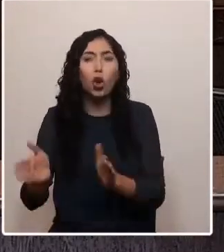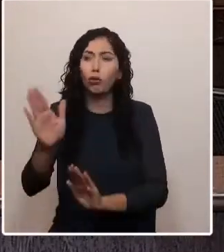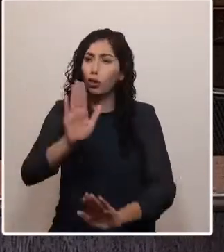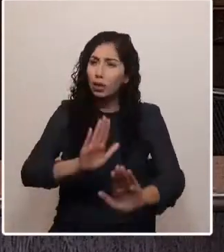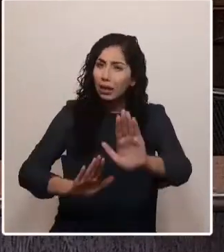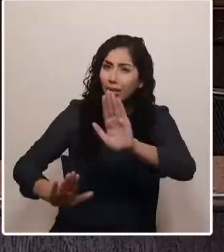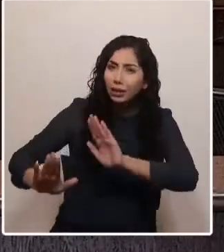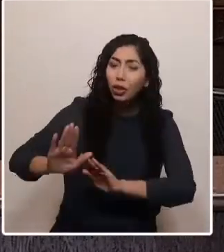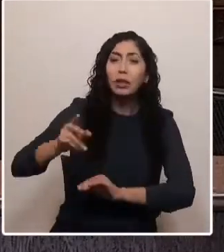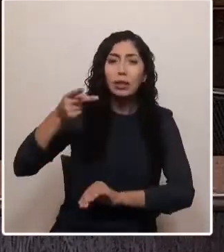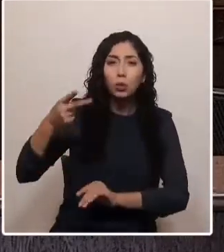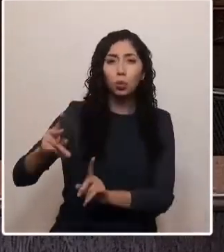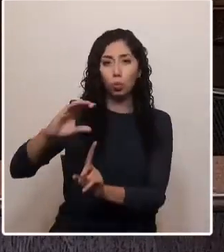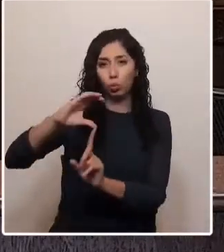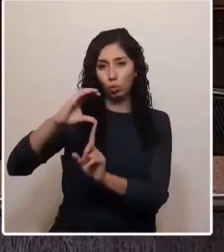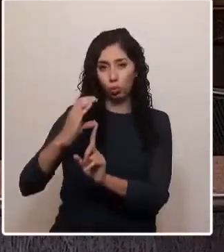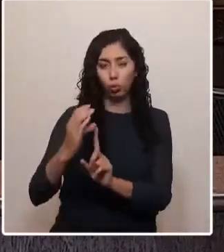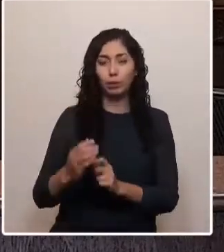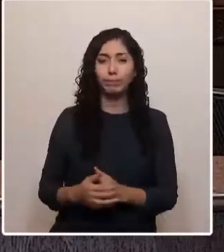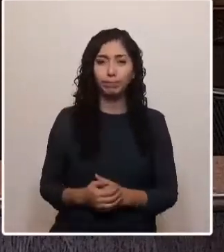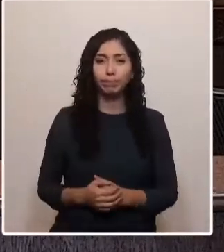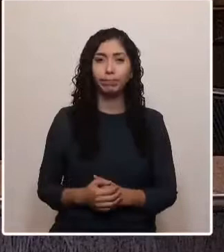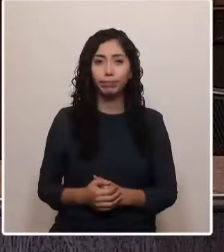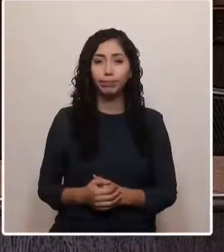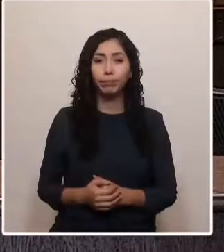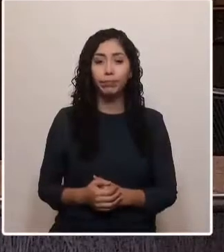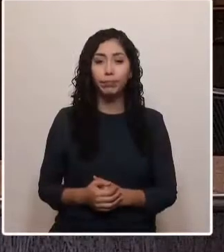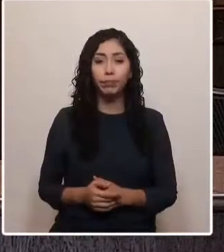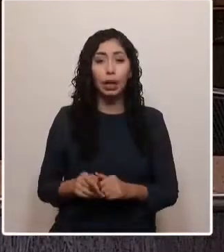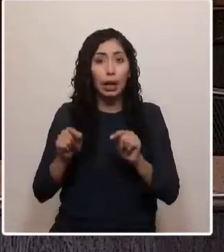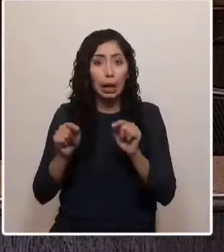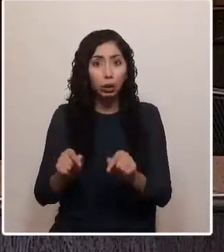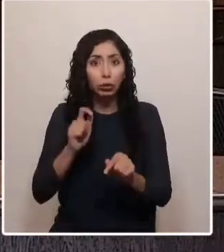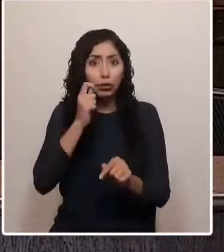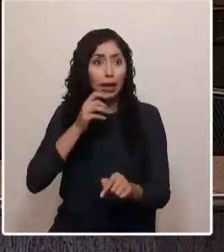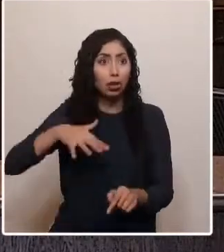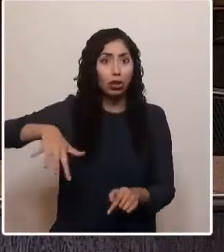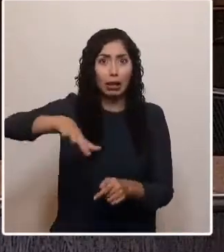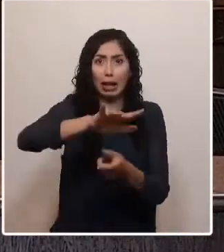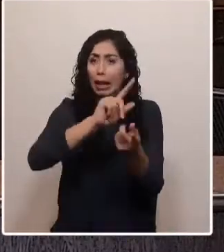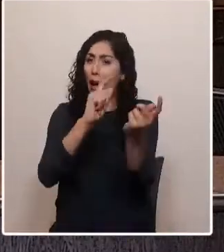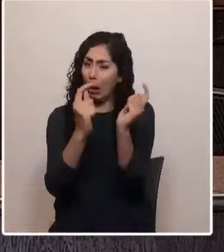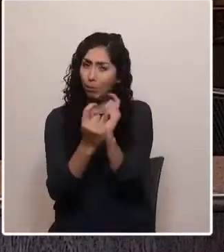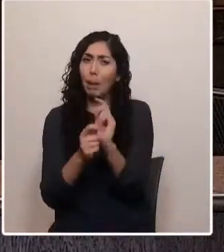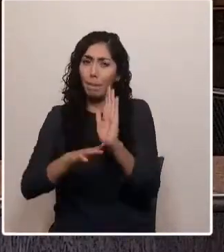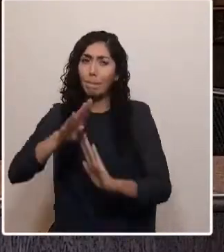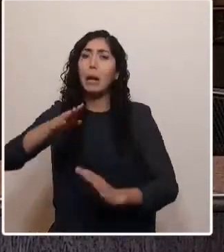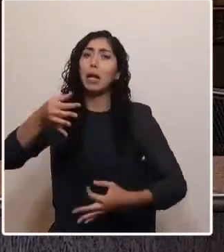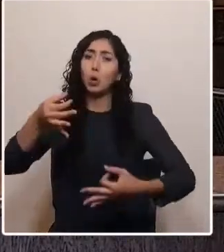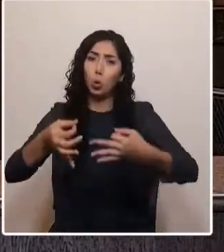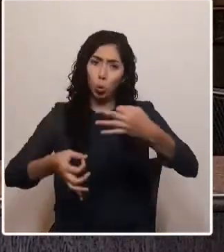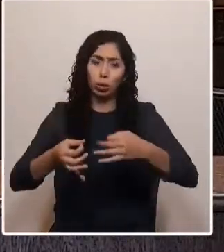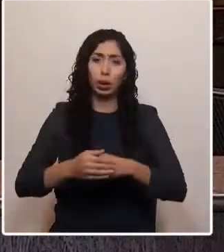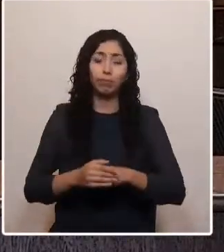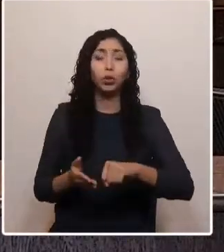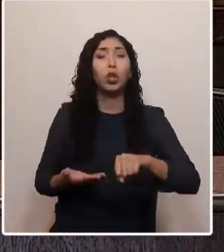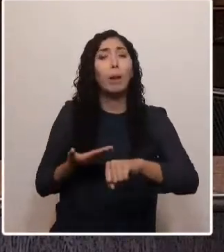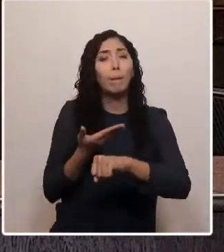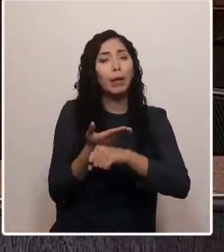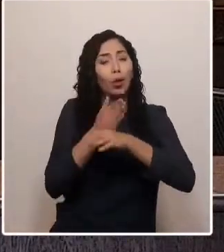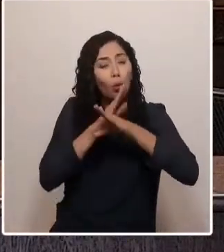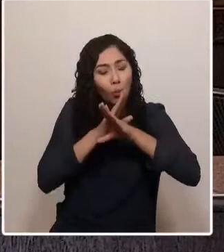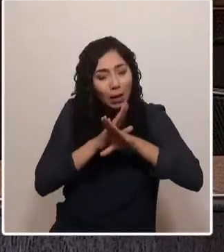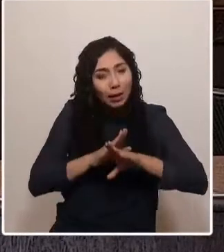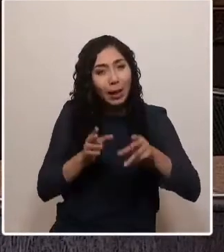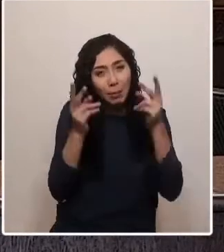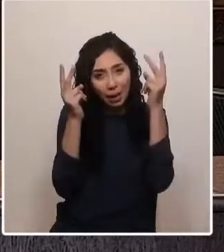protección de su cultura. Esta es una reivindicación social justa. Les pido humildemente, pero con la convicción